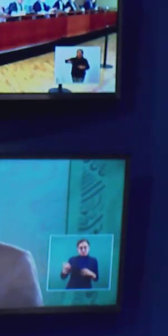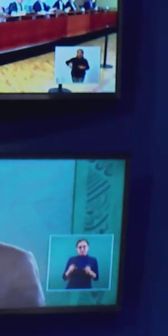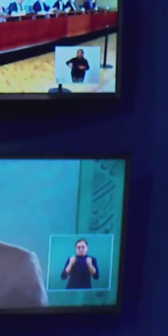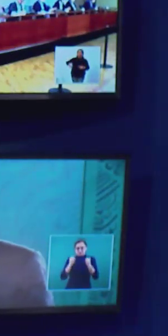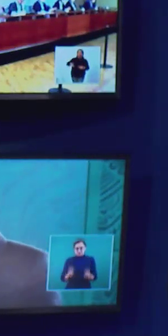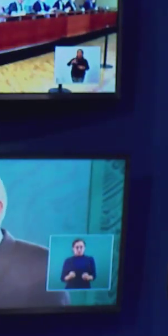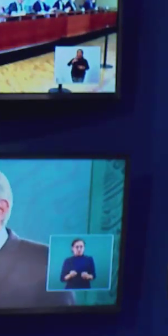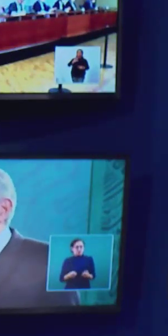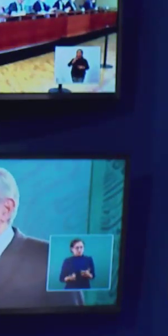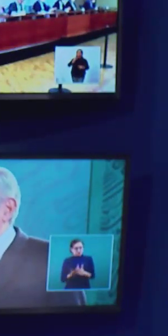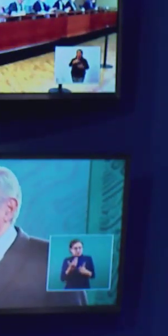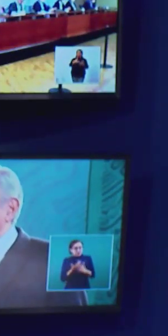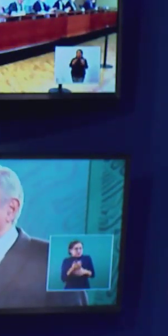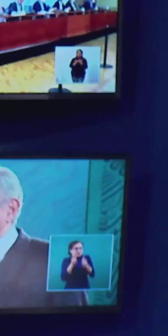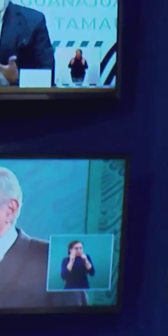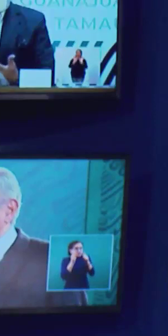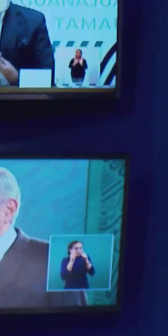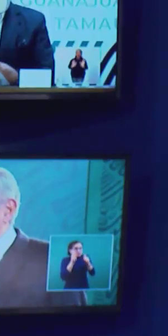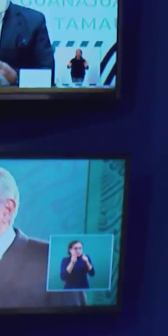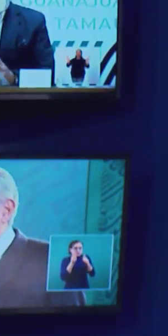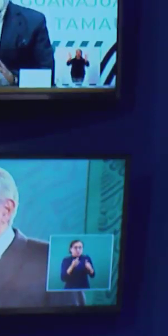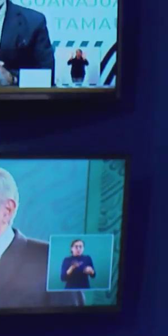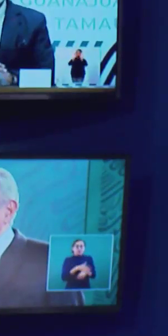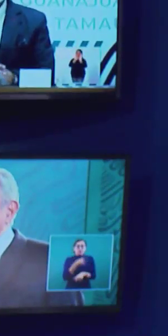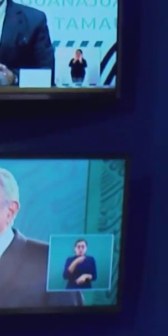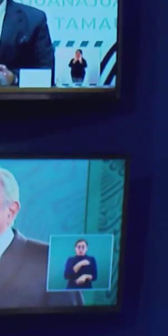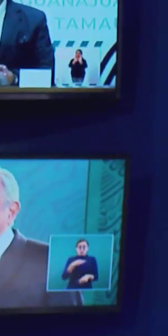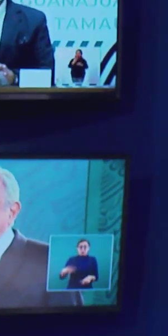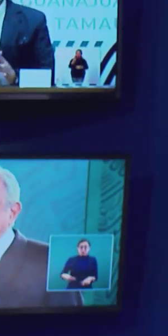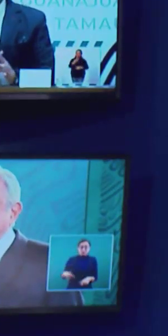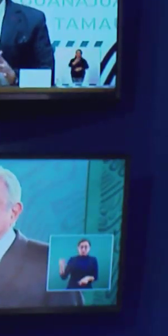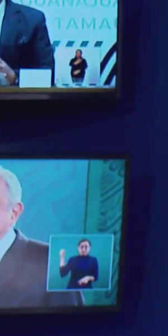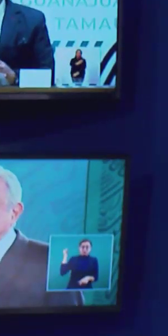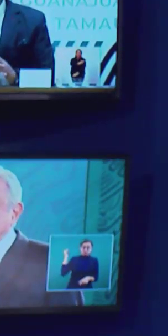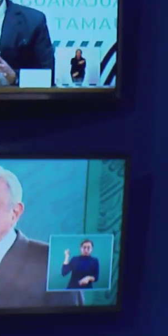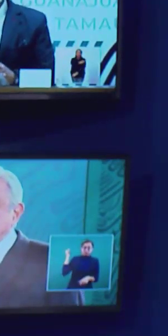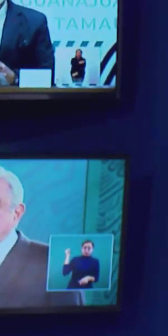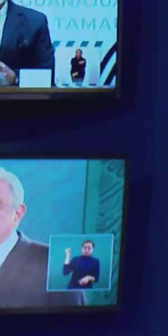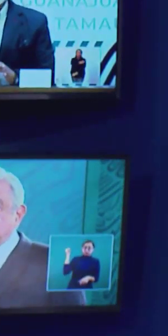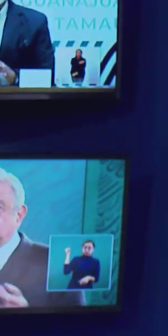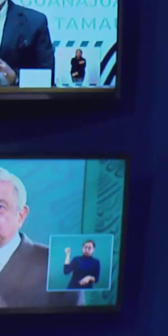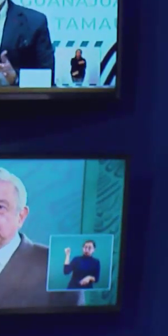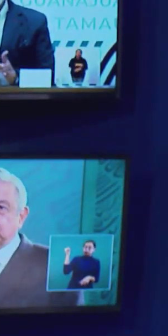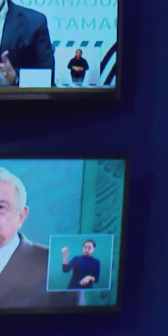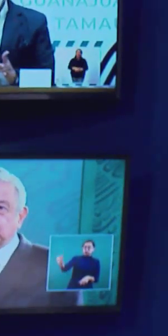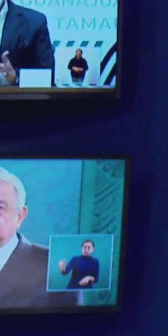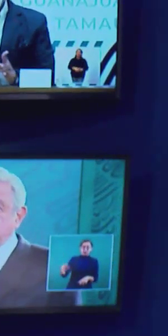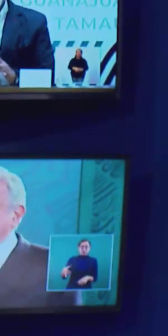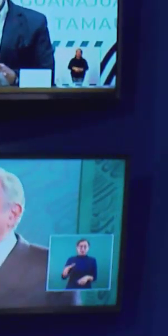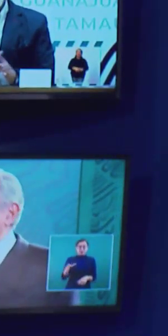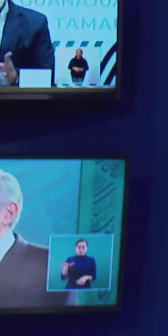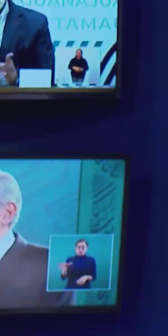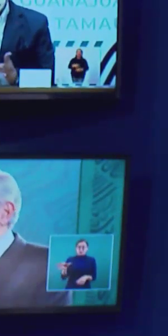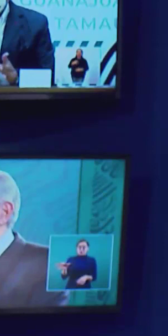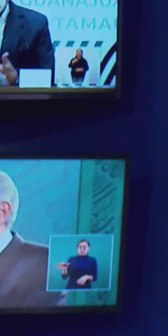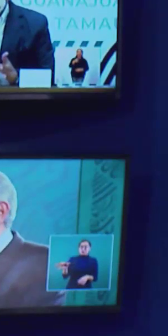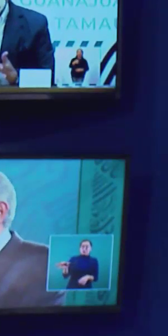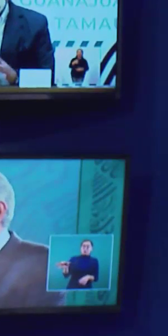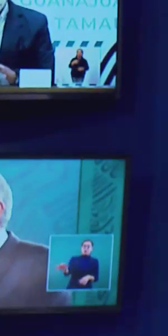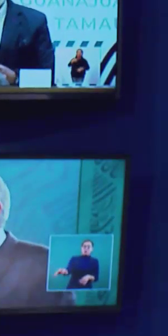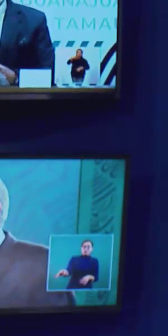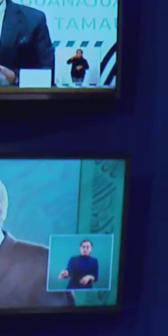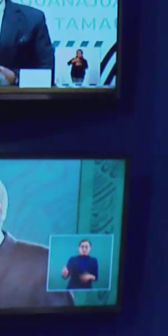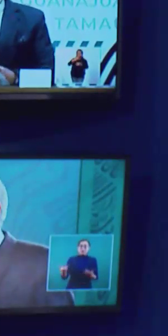silenciosamente, está reconociendo, y todos tenemos que hacernos a la idea, que la vacunación va a tardar más de lo